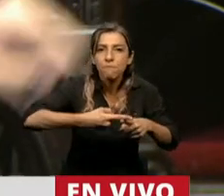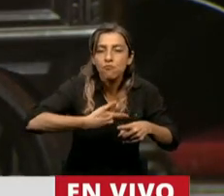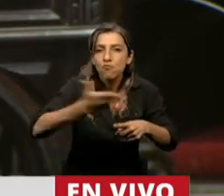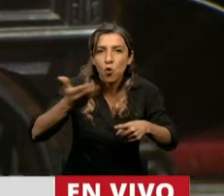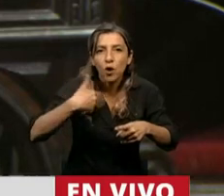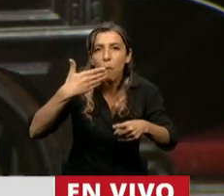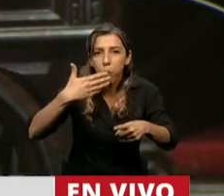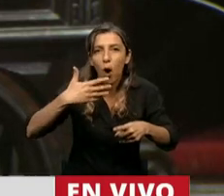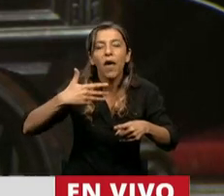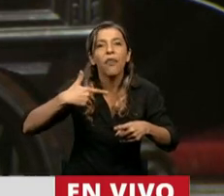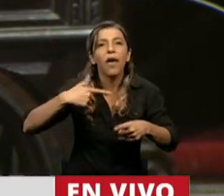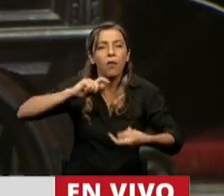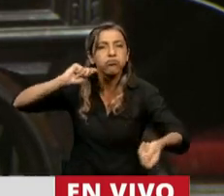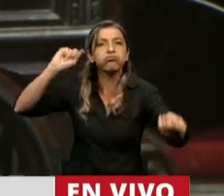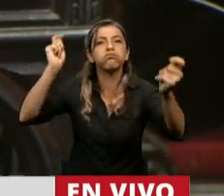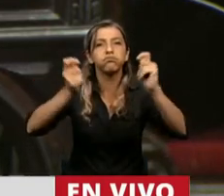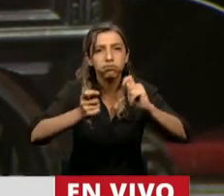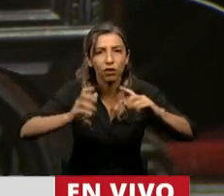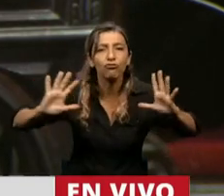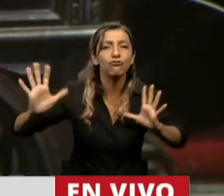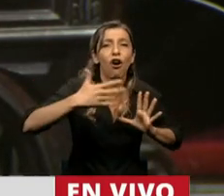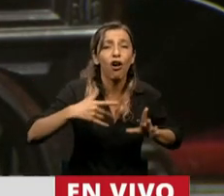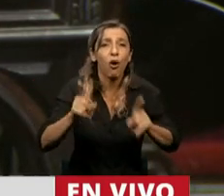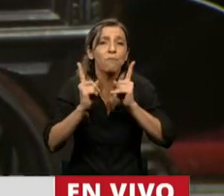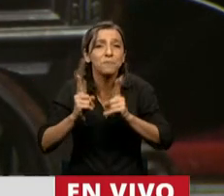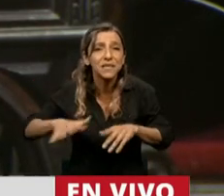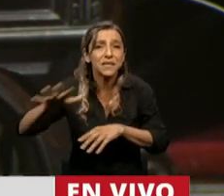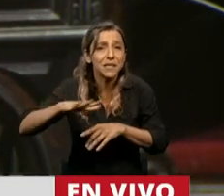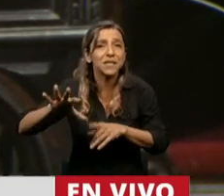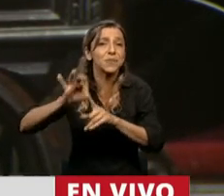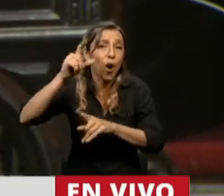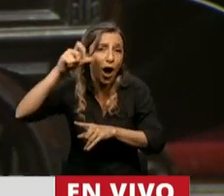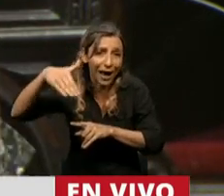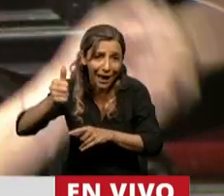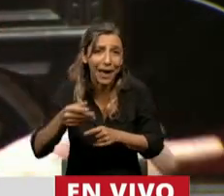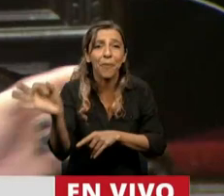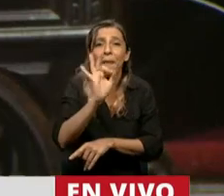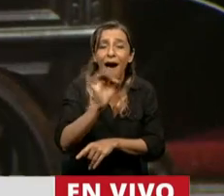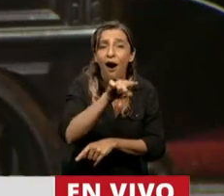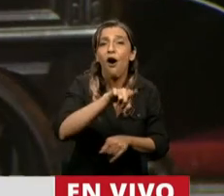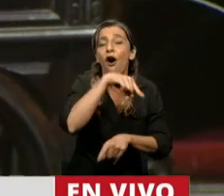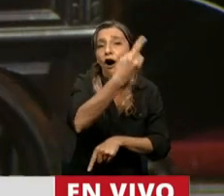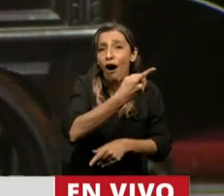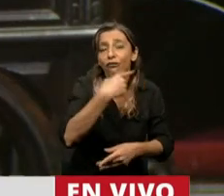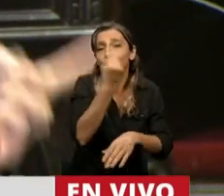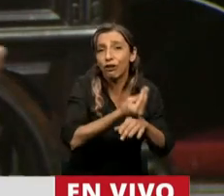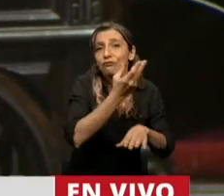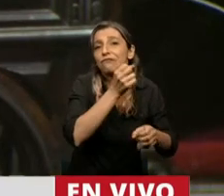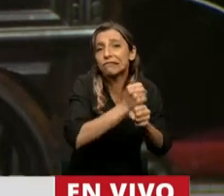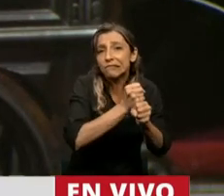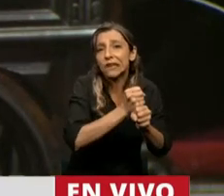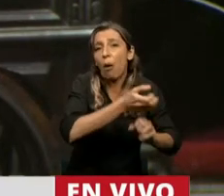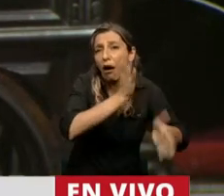los que tuvieron que vivir en la quema, de los que tuvieron que sufrir la explotación, de los que necesitan emigrar, de las